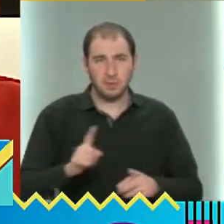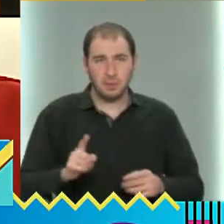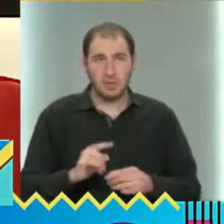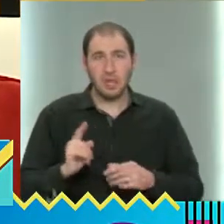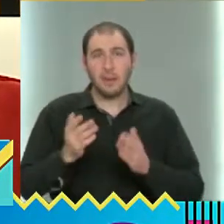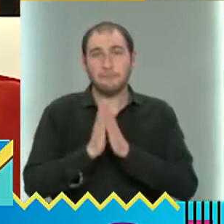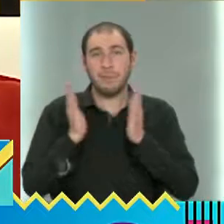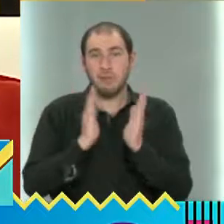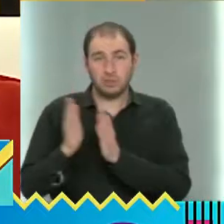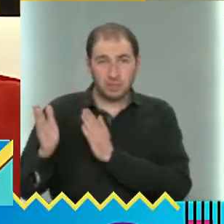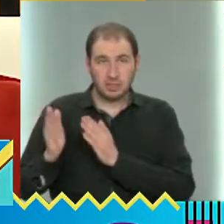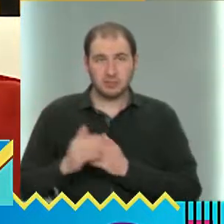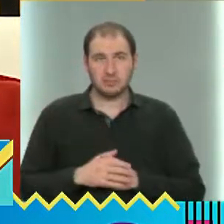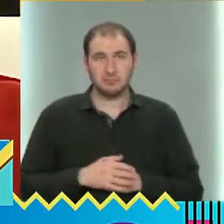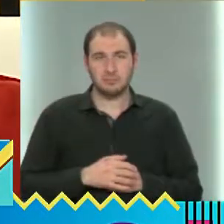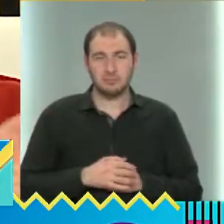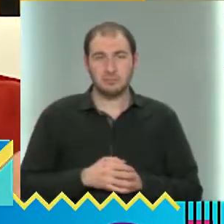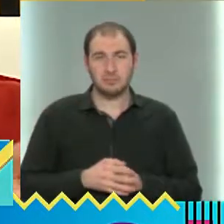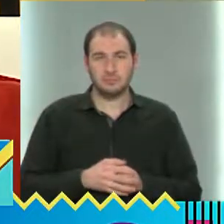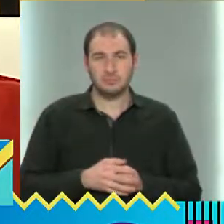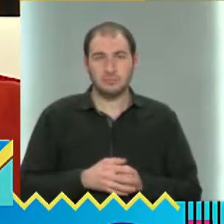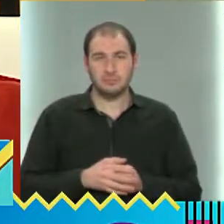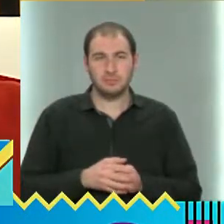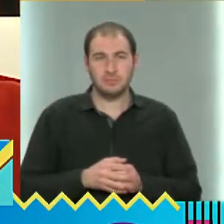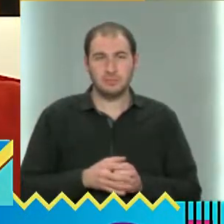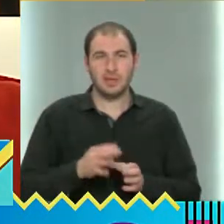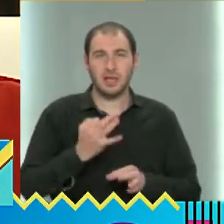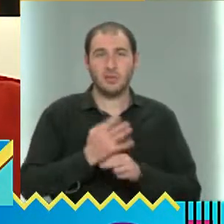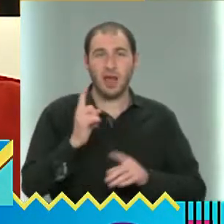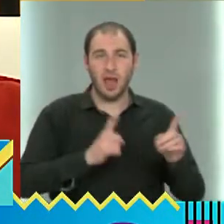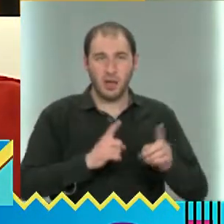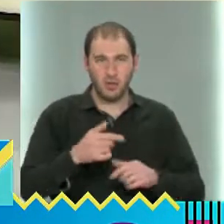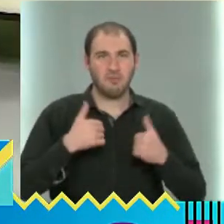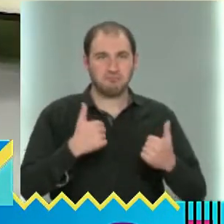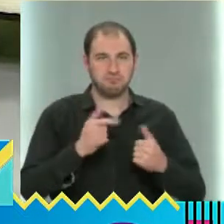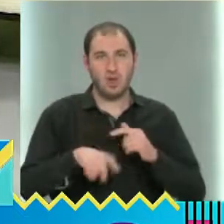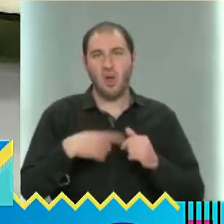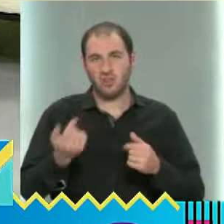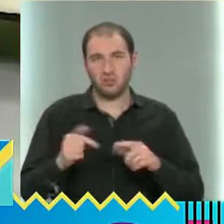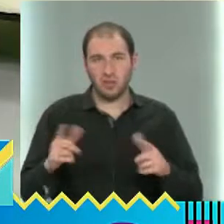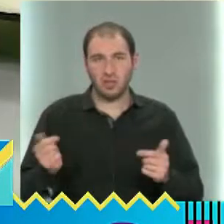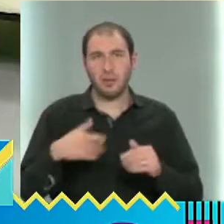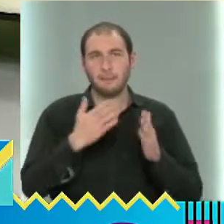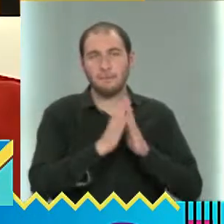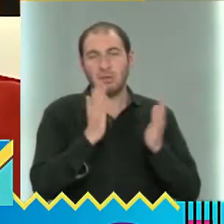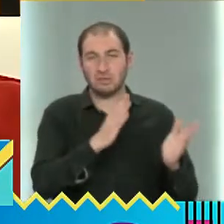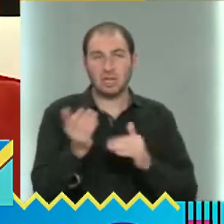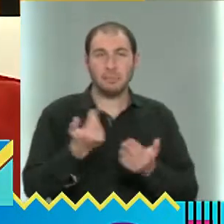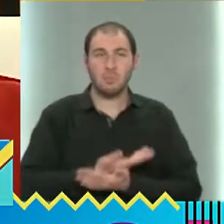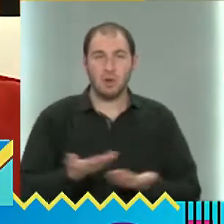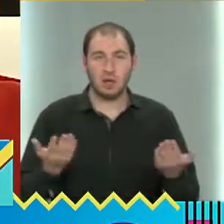las bibliotecas, que en algunas escuelas funcionan muy bien, en otras no, y están las bibliotecas